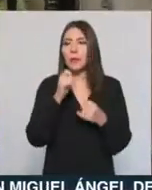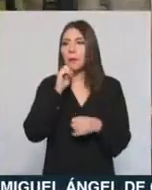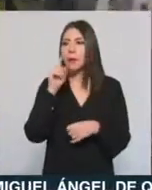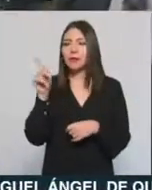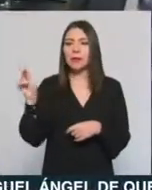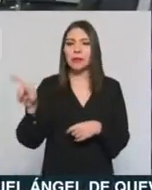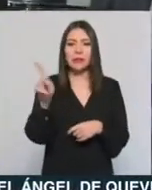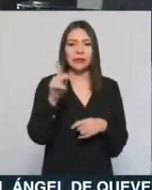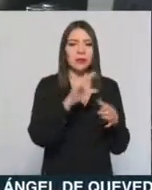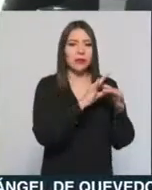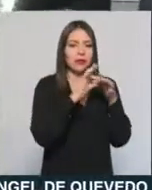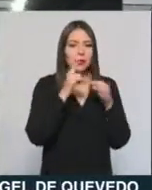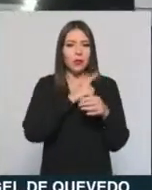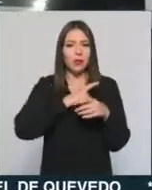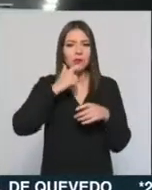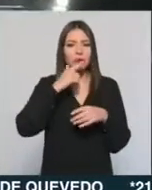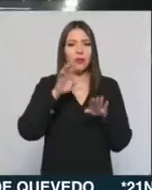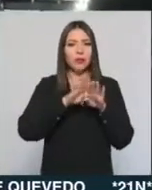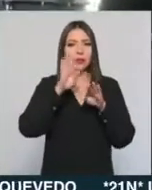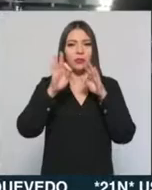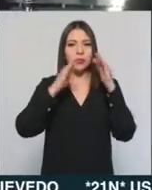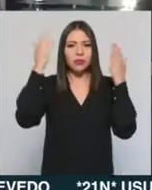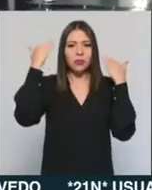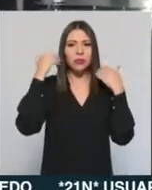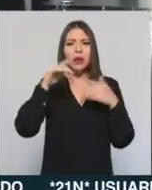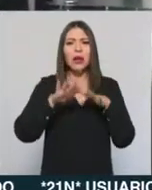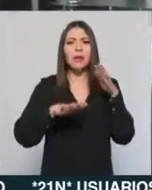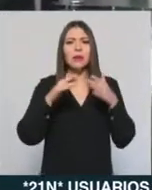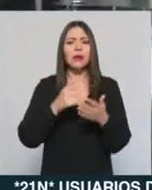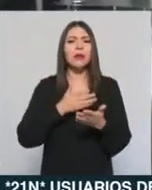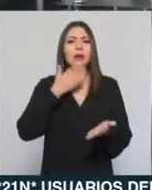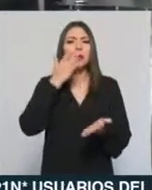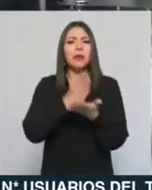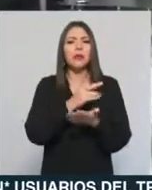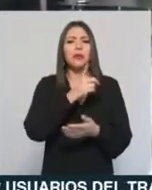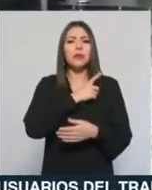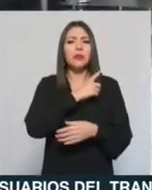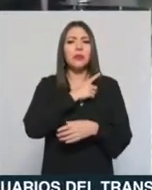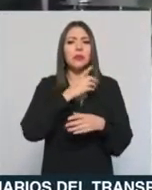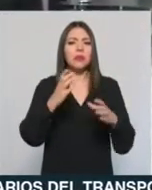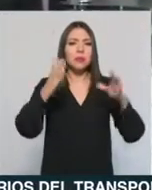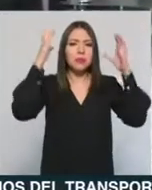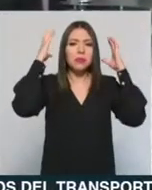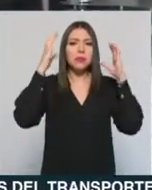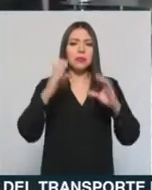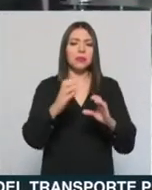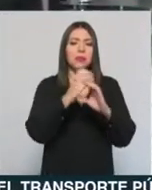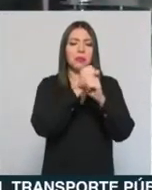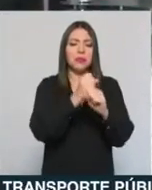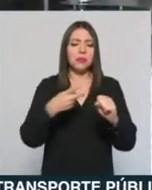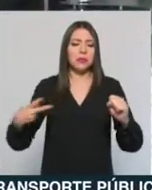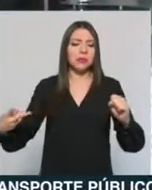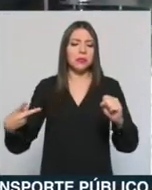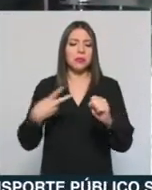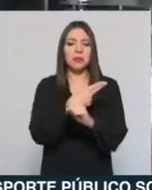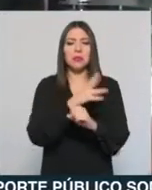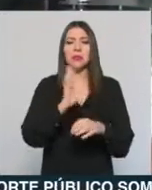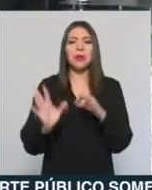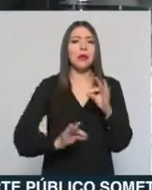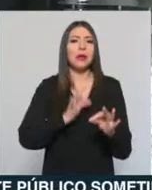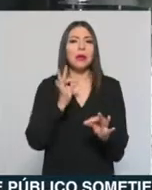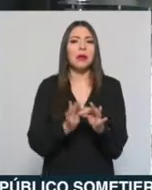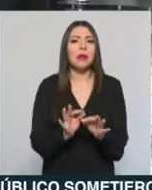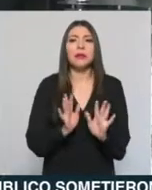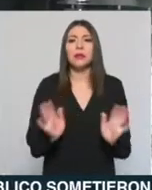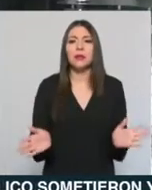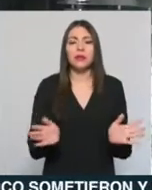su cabello, pero cuando van a los lugares, pues nomás les hacen una cola de cabello y les cortan el cabello, ¿no? Y eso es todo. Uno pensaría que es